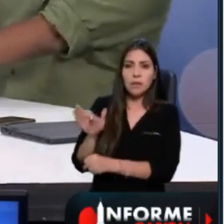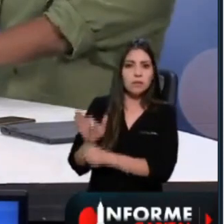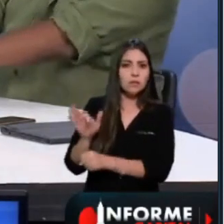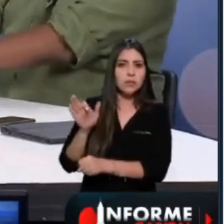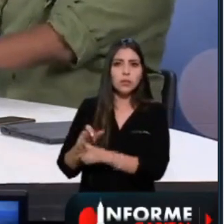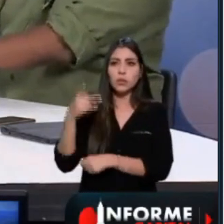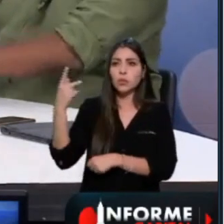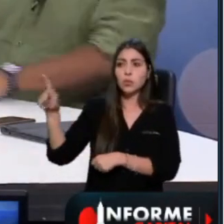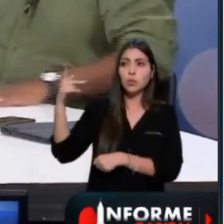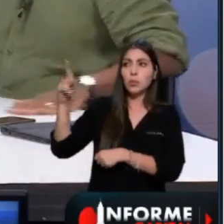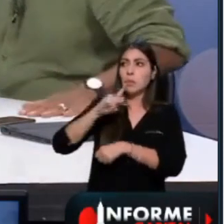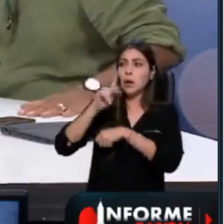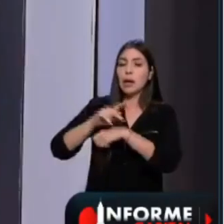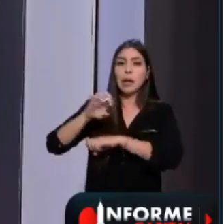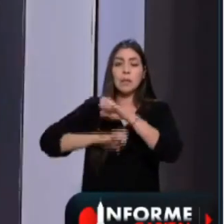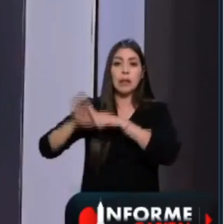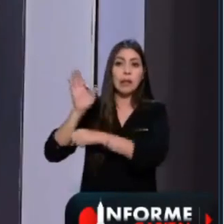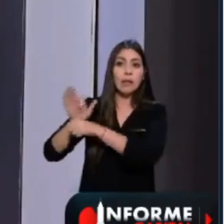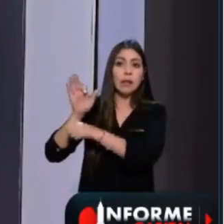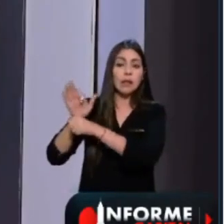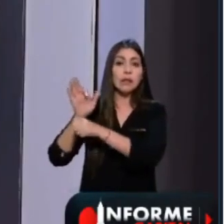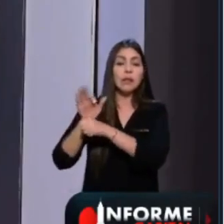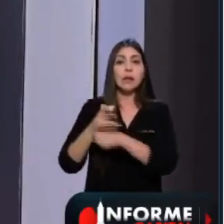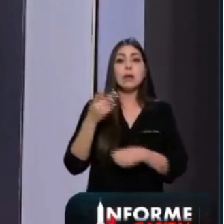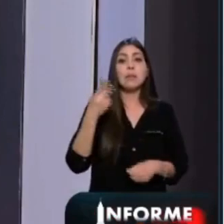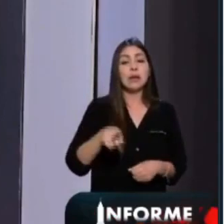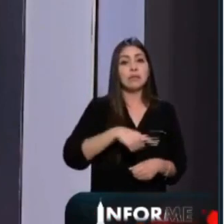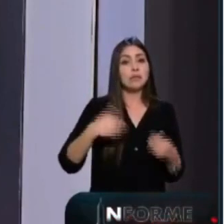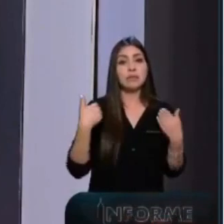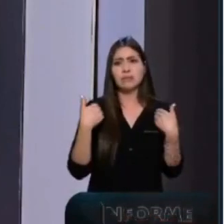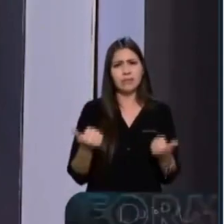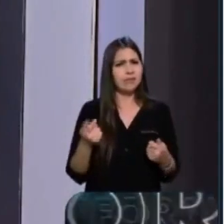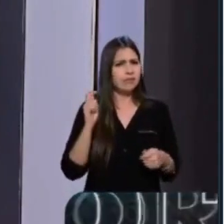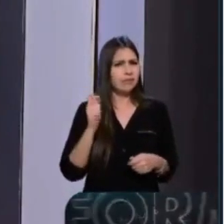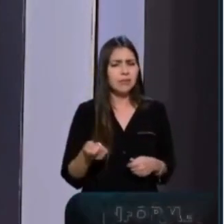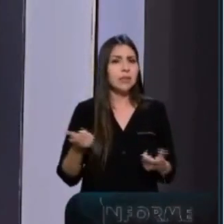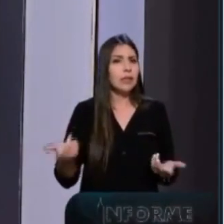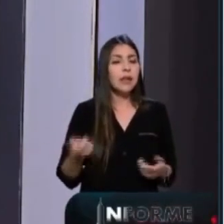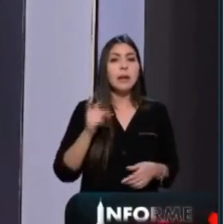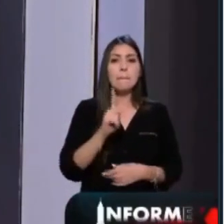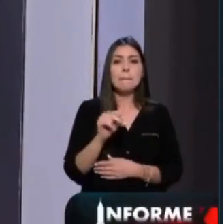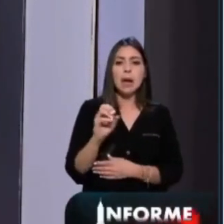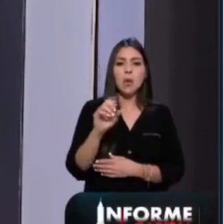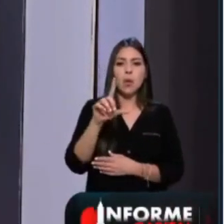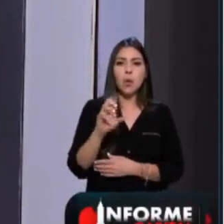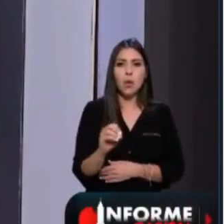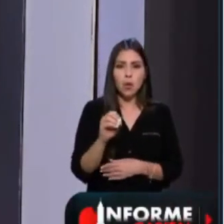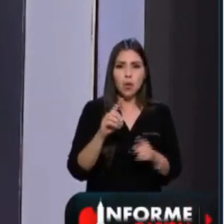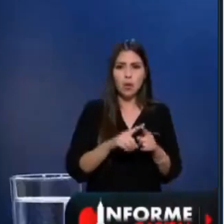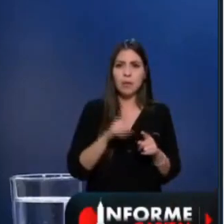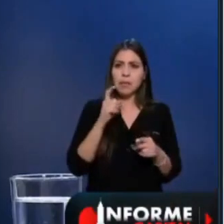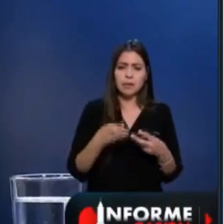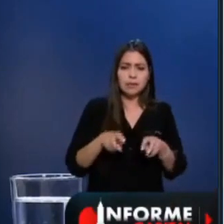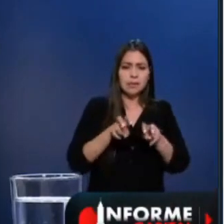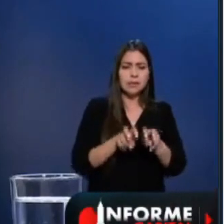empresas de uh-huh. sus países. Lo que ya no se entiende es que Paolo Salerno esté a un lado de la diputada Edna Díaz